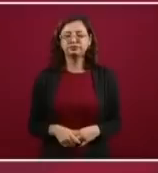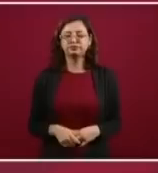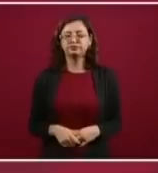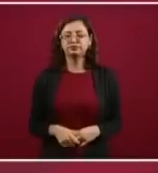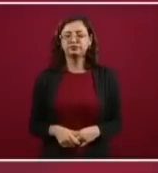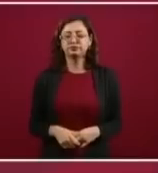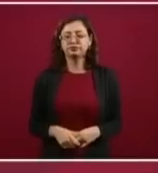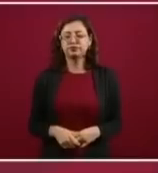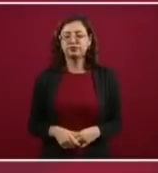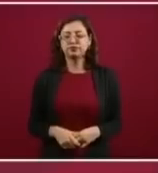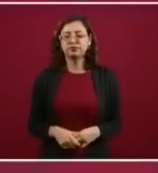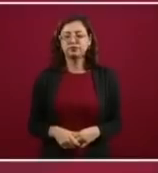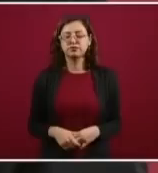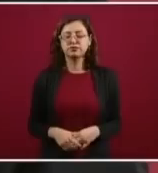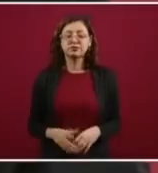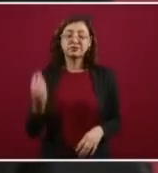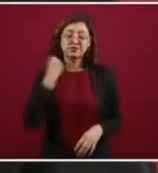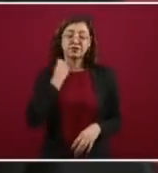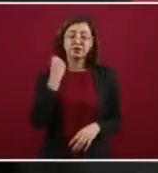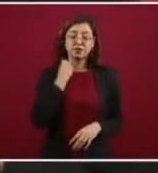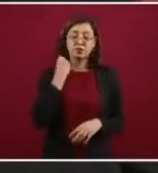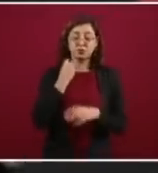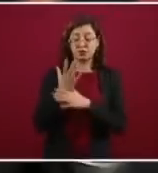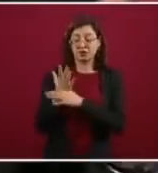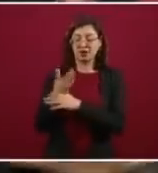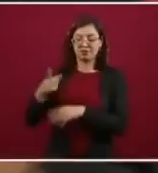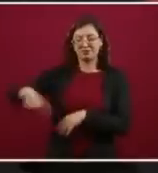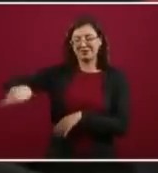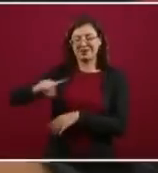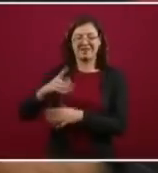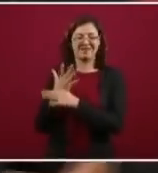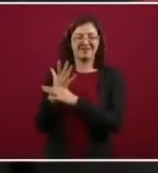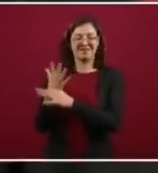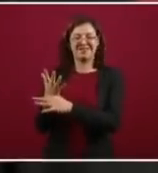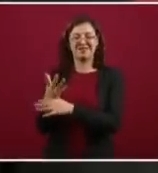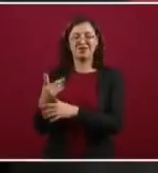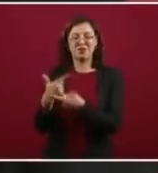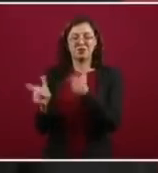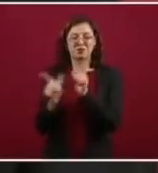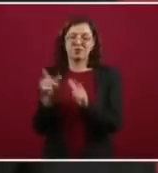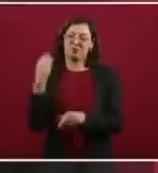Dicen los abogados, entre ellos,